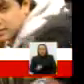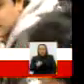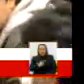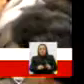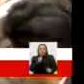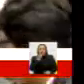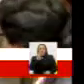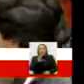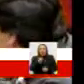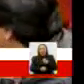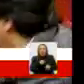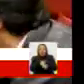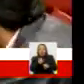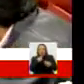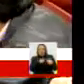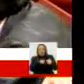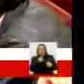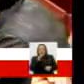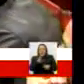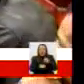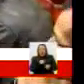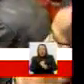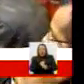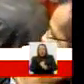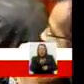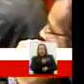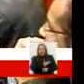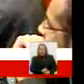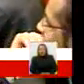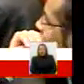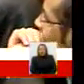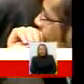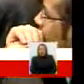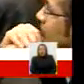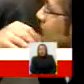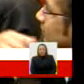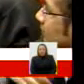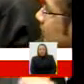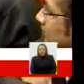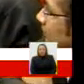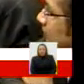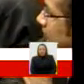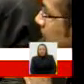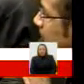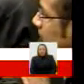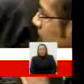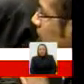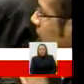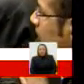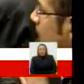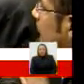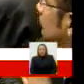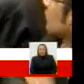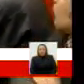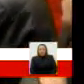5 años que nos están representando y estamos 5 años defraudados, ¿no? Eso debe una sanción para eso. O sea, obviamente no vamos a volver a votar por ello. Yo